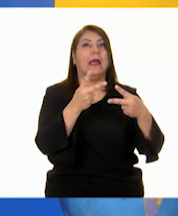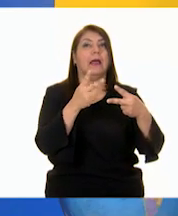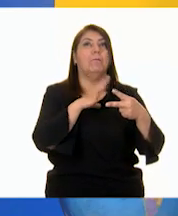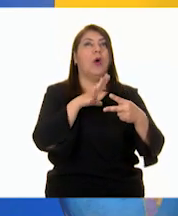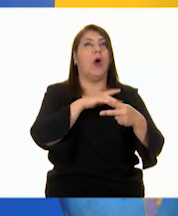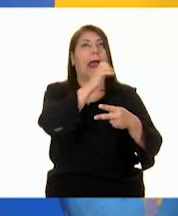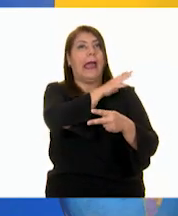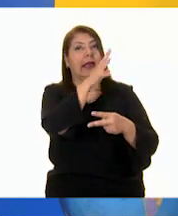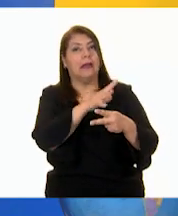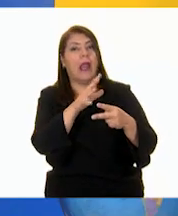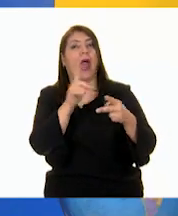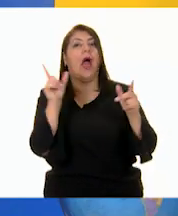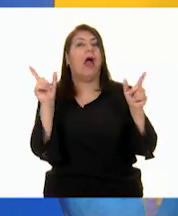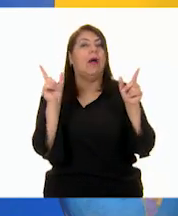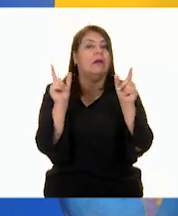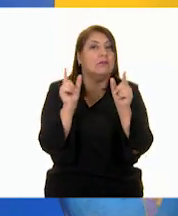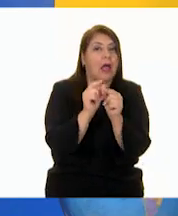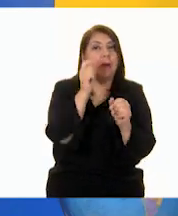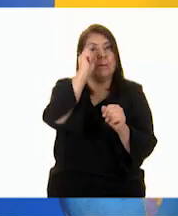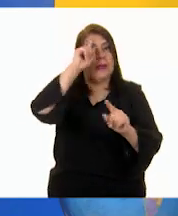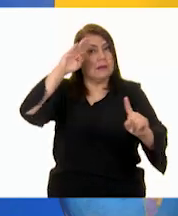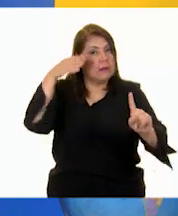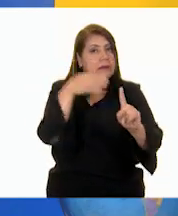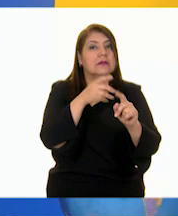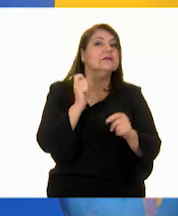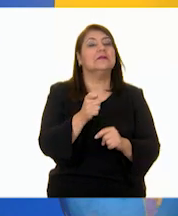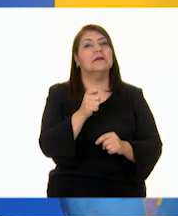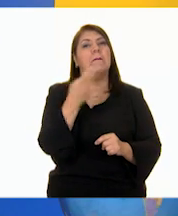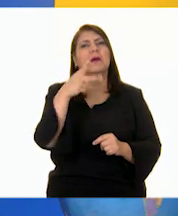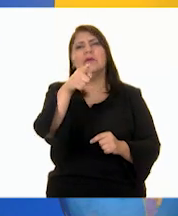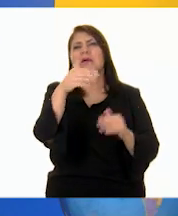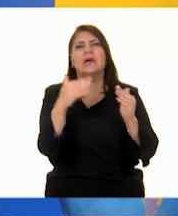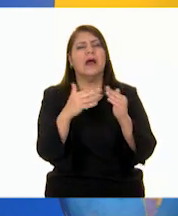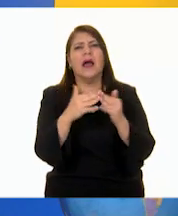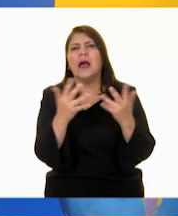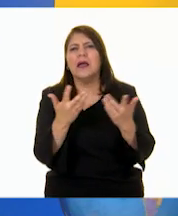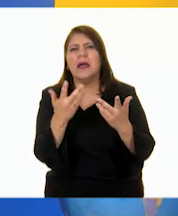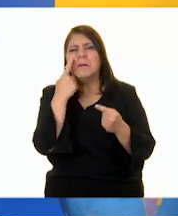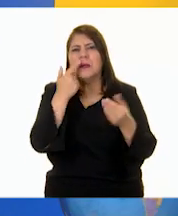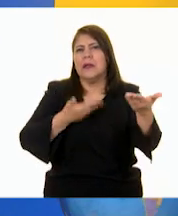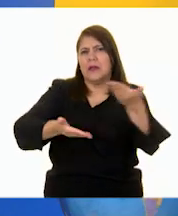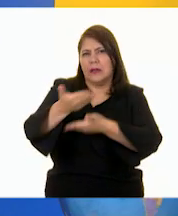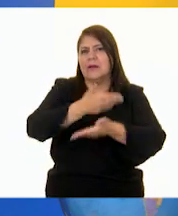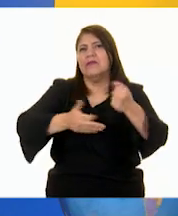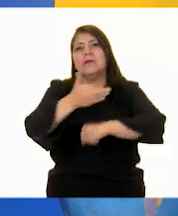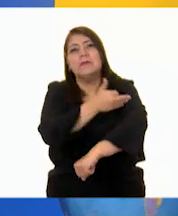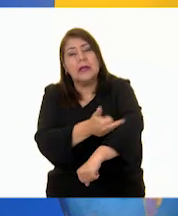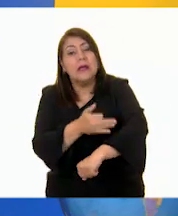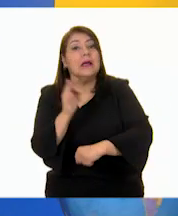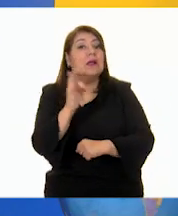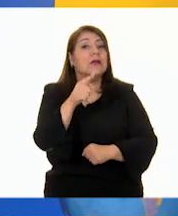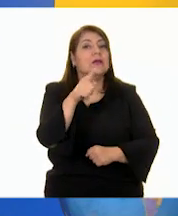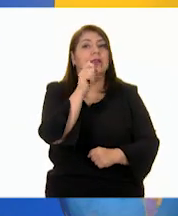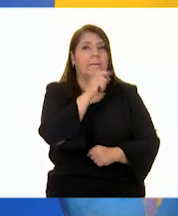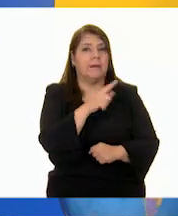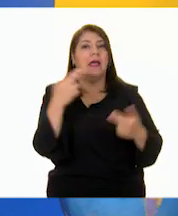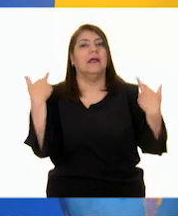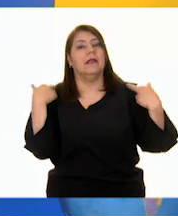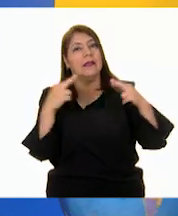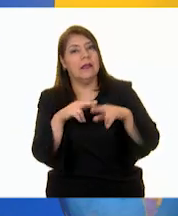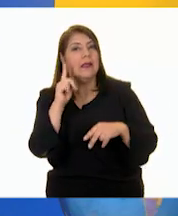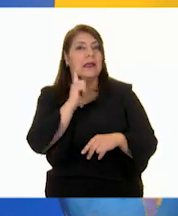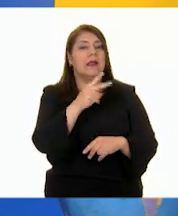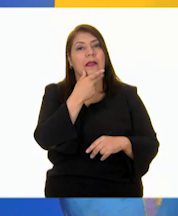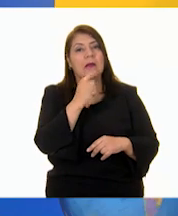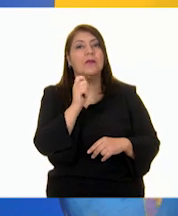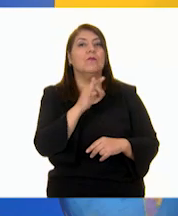lo particular. Y en casa, ¿qué estrategia siguieron? Compártanla con su familia y, si es posible, con su profesor y sus